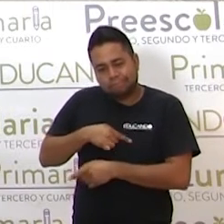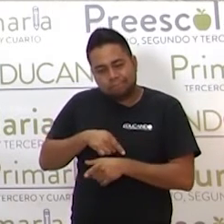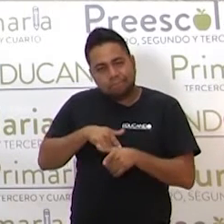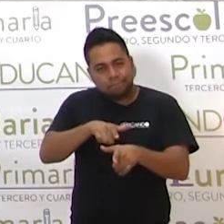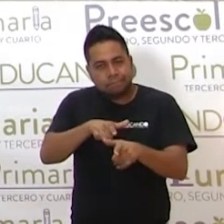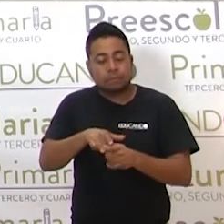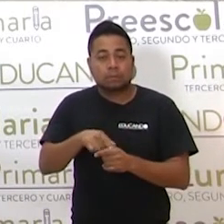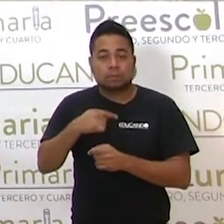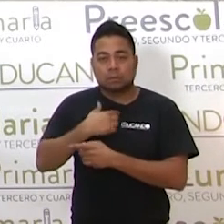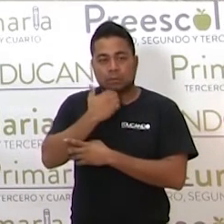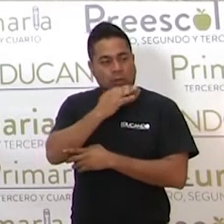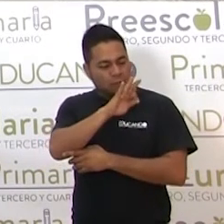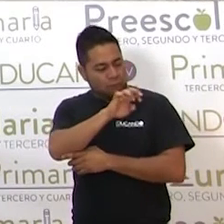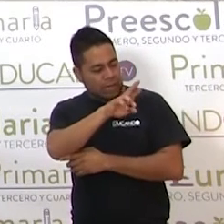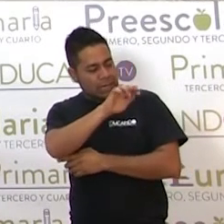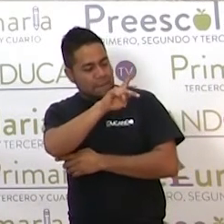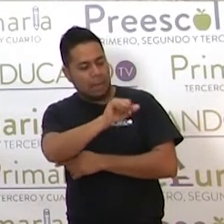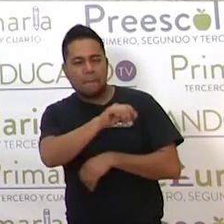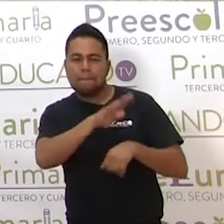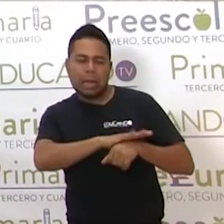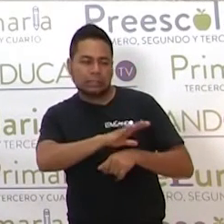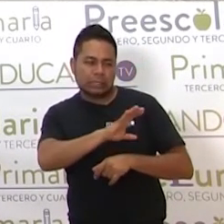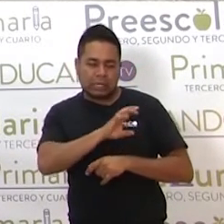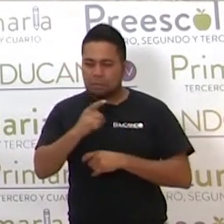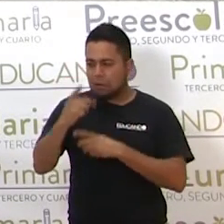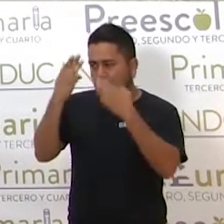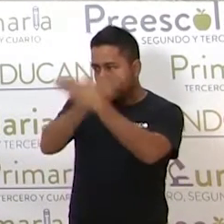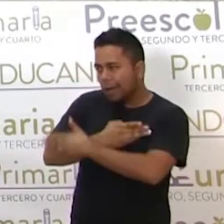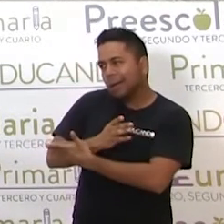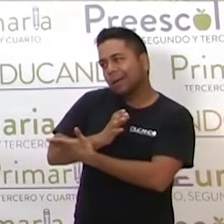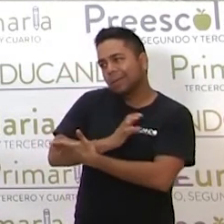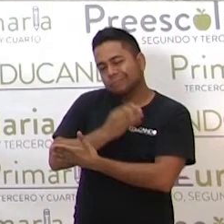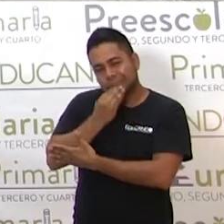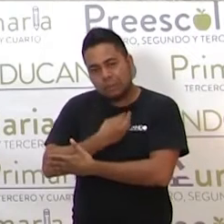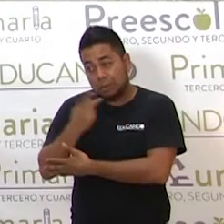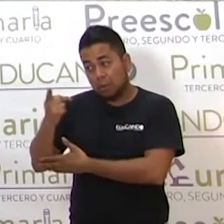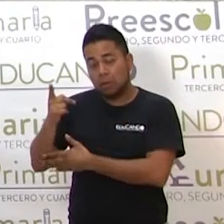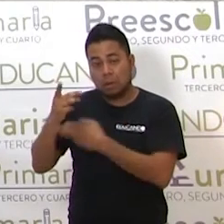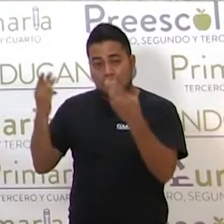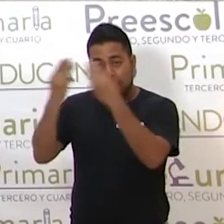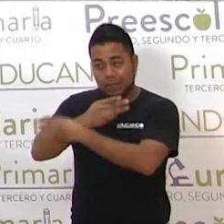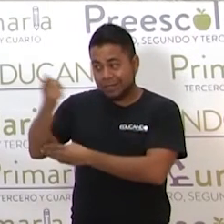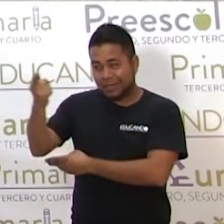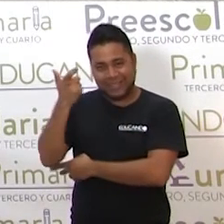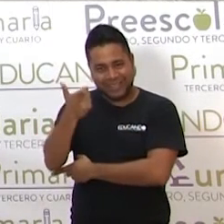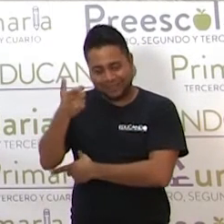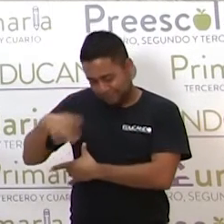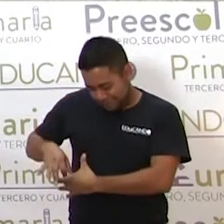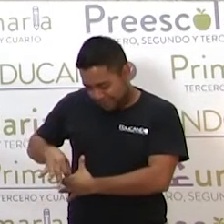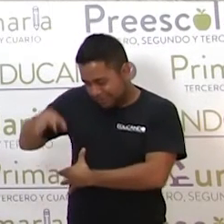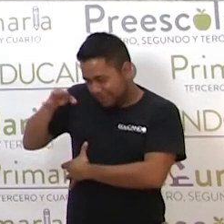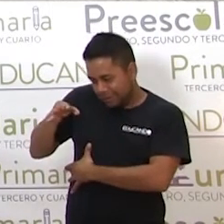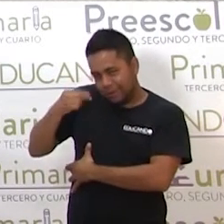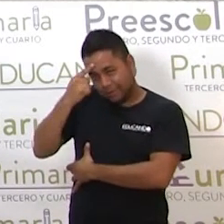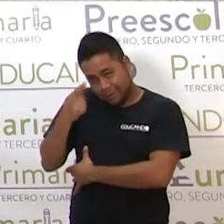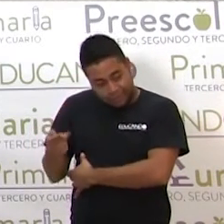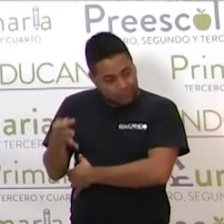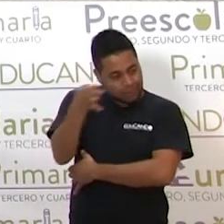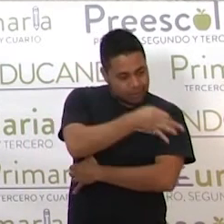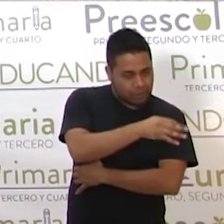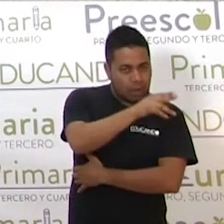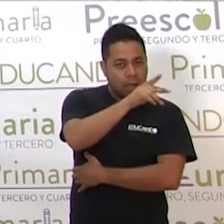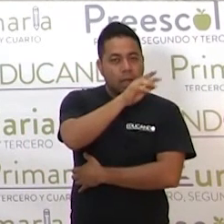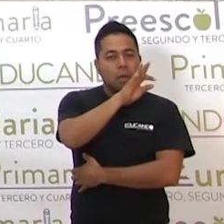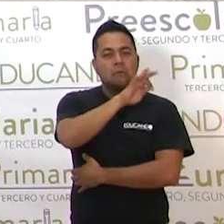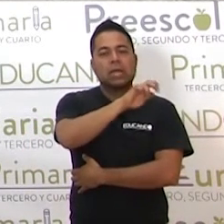quiero más a Felipa que a mi madrina, pero es mi madrina la que saca el dinero de su bolsa para que Felipa